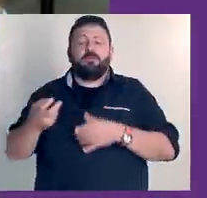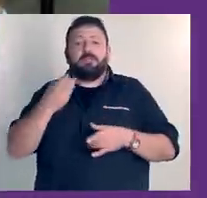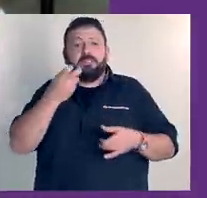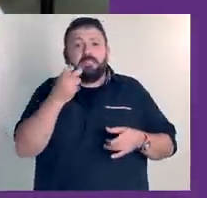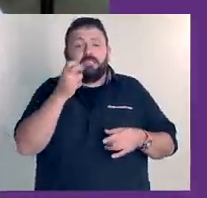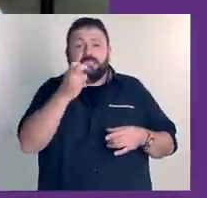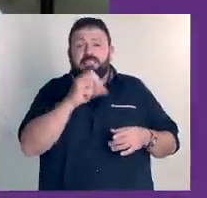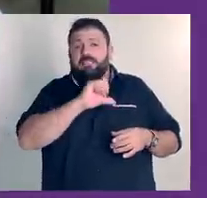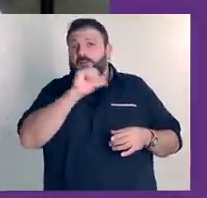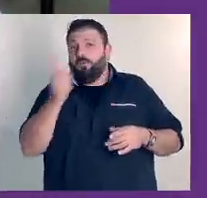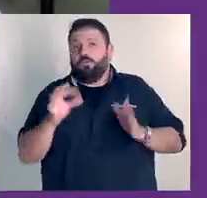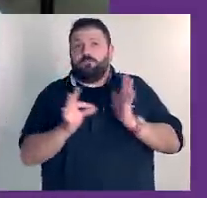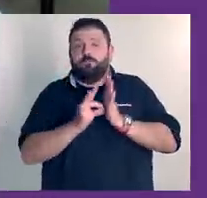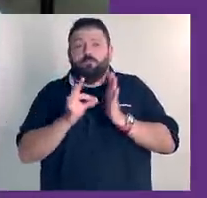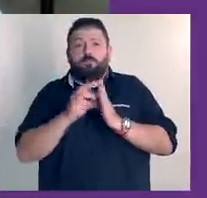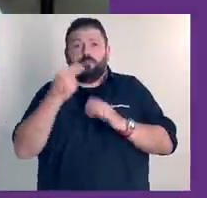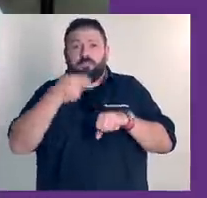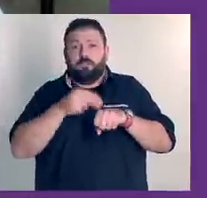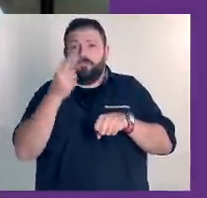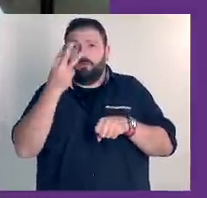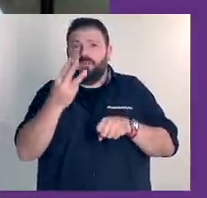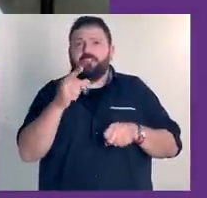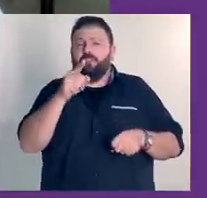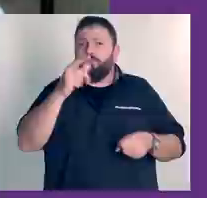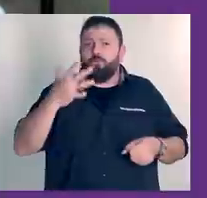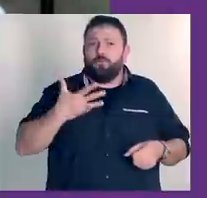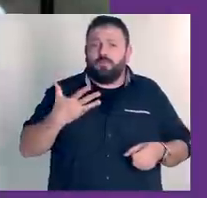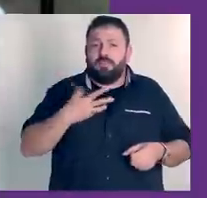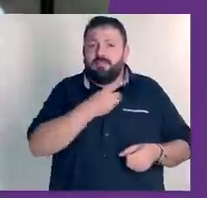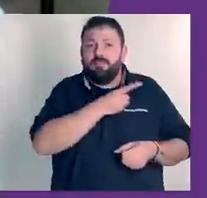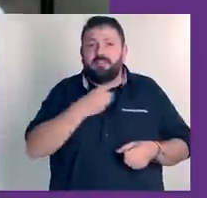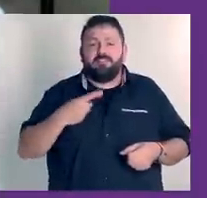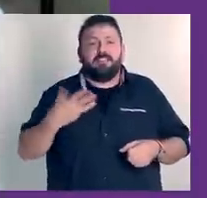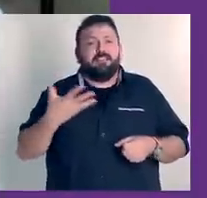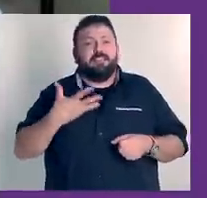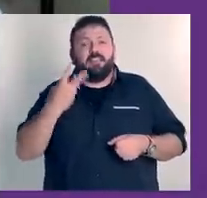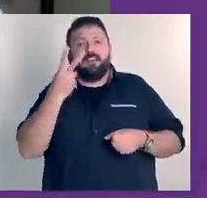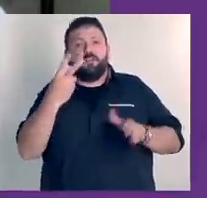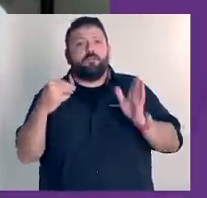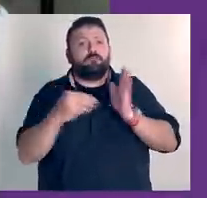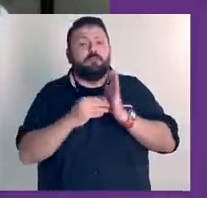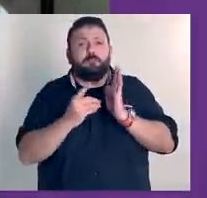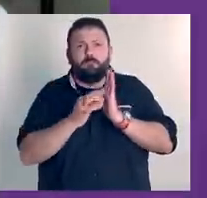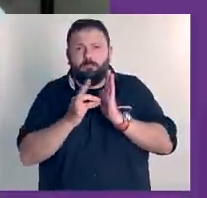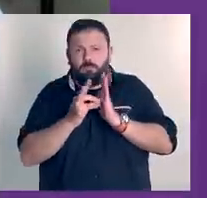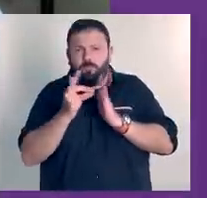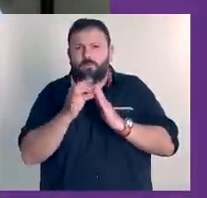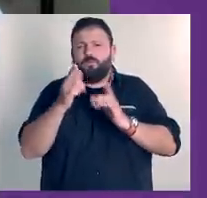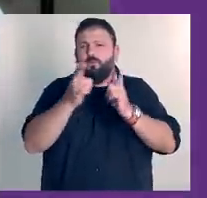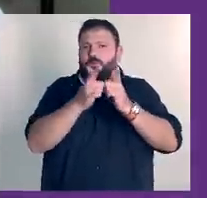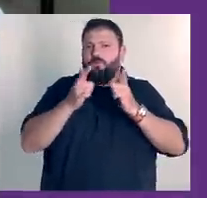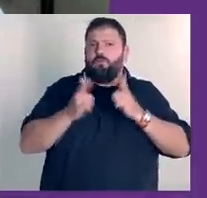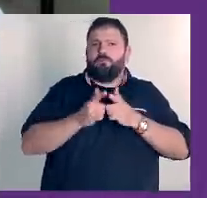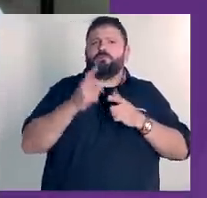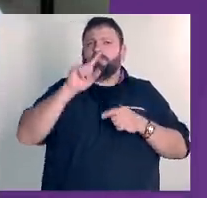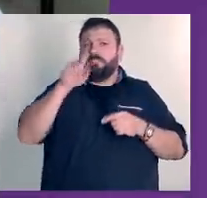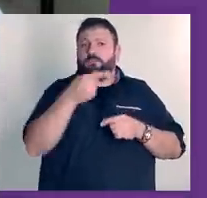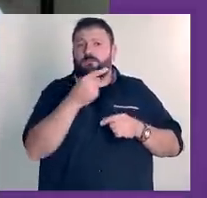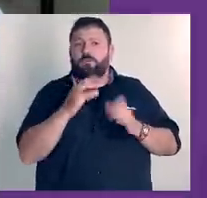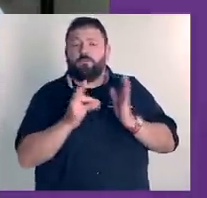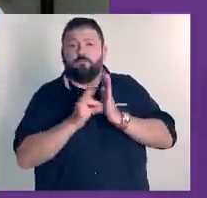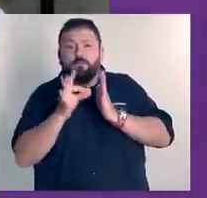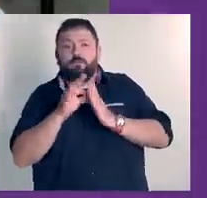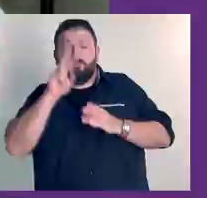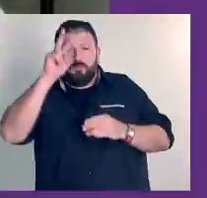siguiente punto, que es el punto 3, es que debes de tener 2,000 puntos grupales. Esos puntos grupales son los puntos que generan